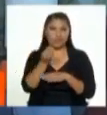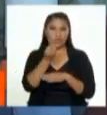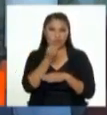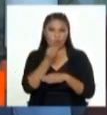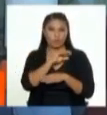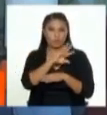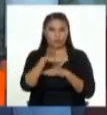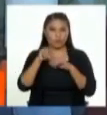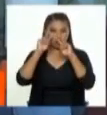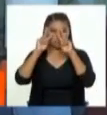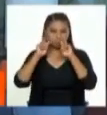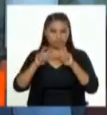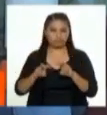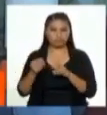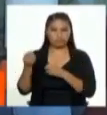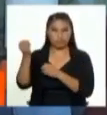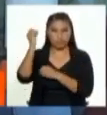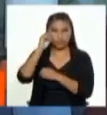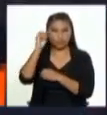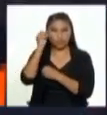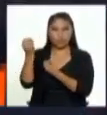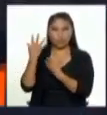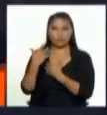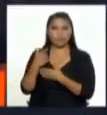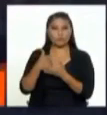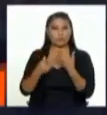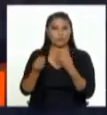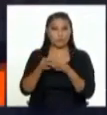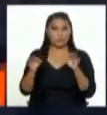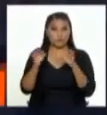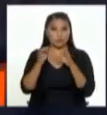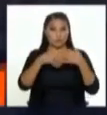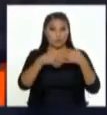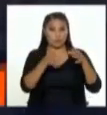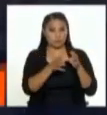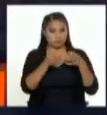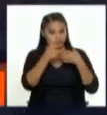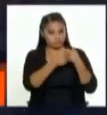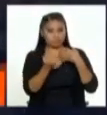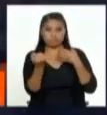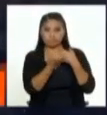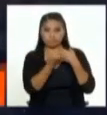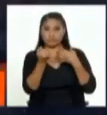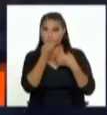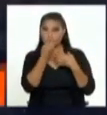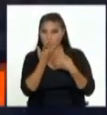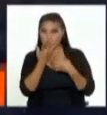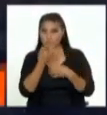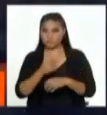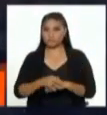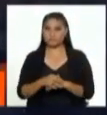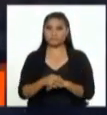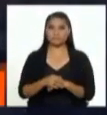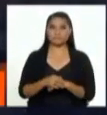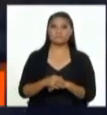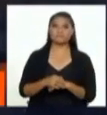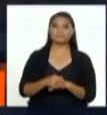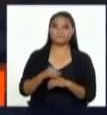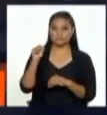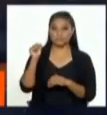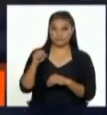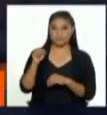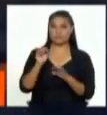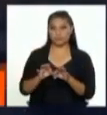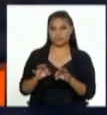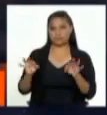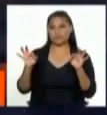opinar acerca de ello. O sea, ¿es conveniente que no lleven octógonos estos productos? Hola, bueno, es muy importante que todo producto